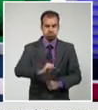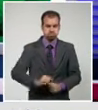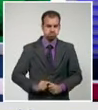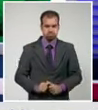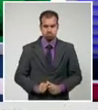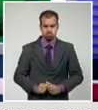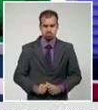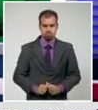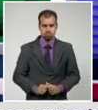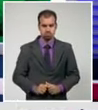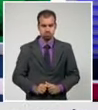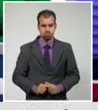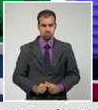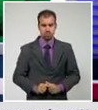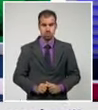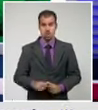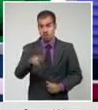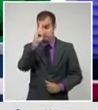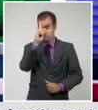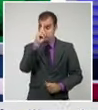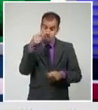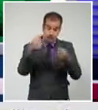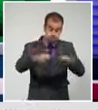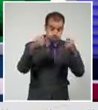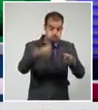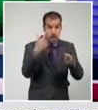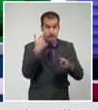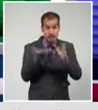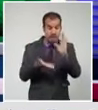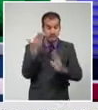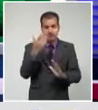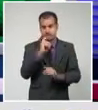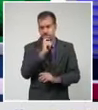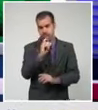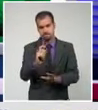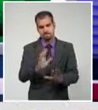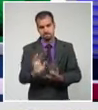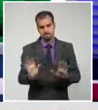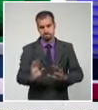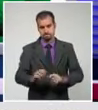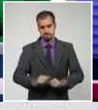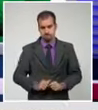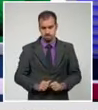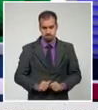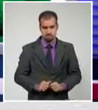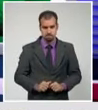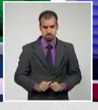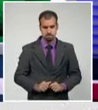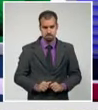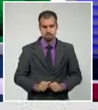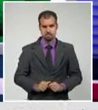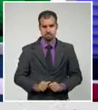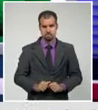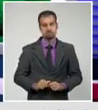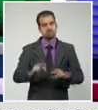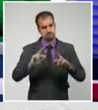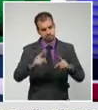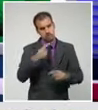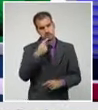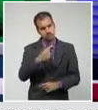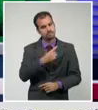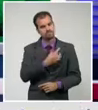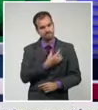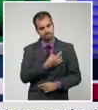la cual, a pesar de las maniobras realizadas, no fue posible su recuperación. Reiteramos nuestras condolencias